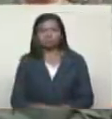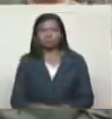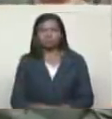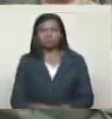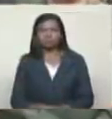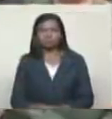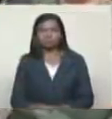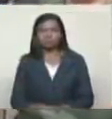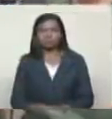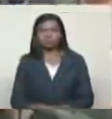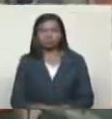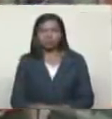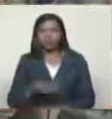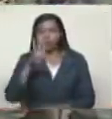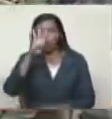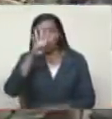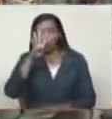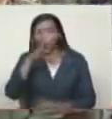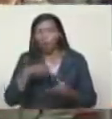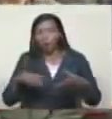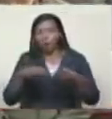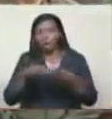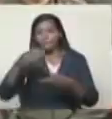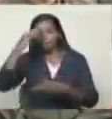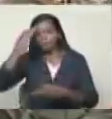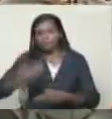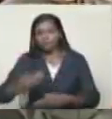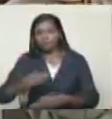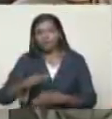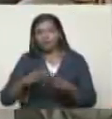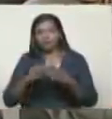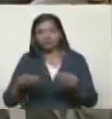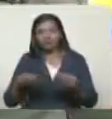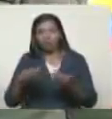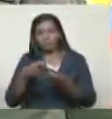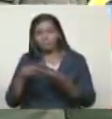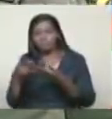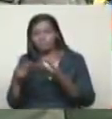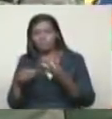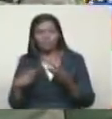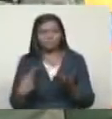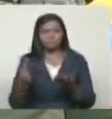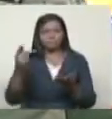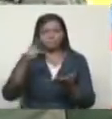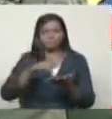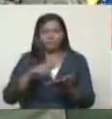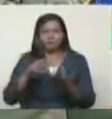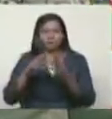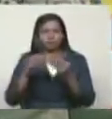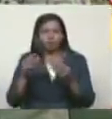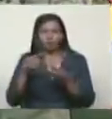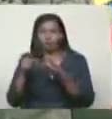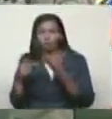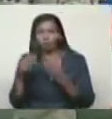de los cuatro componentes de la milicia, de todos los soldados, soldadas,